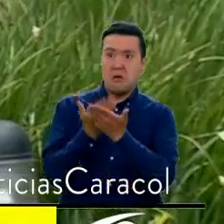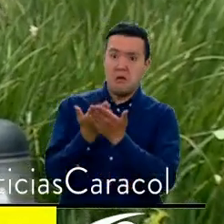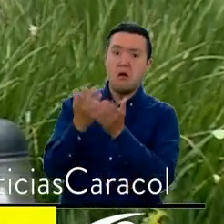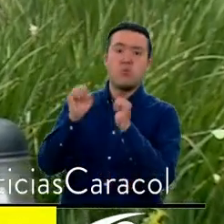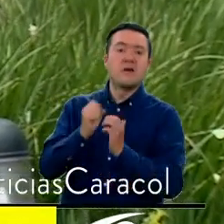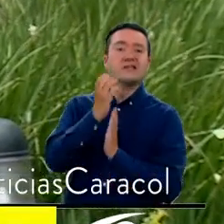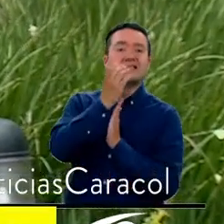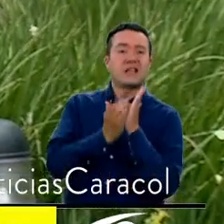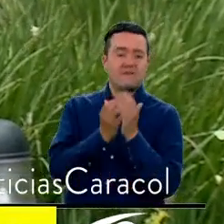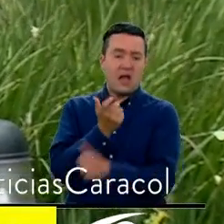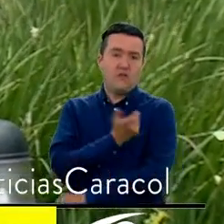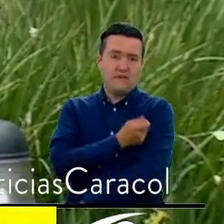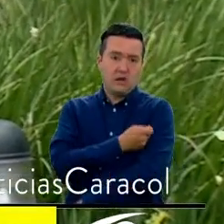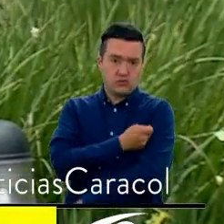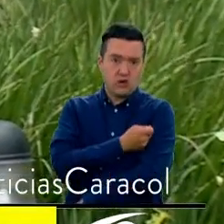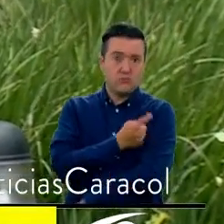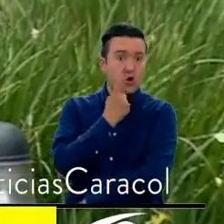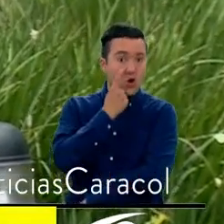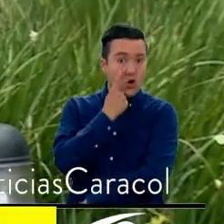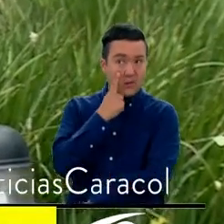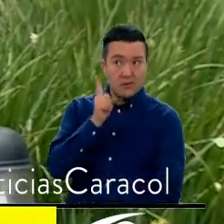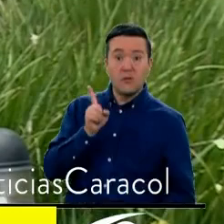descargarlo únicamente en esta página,